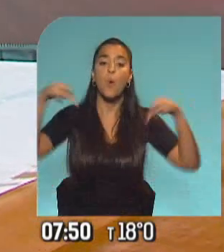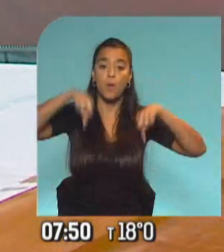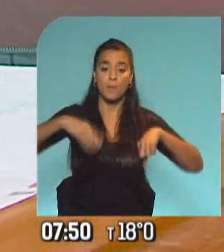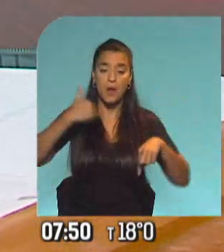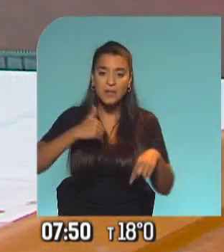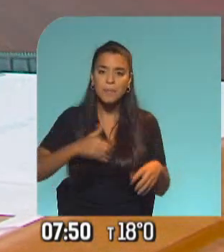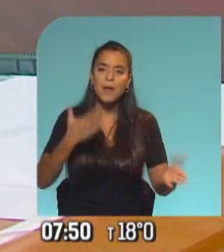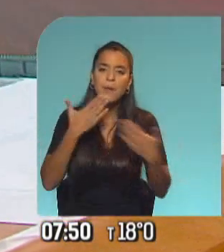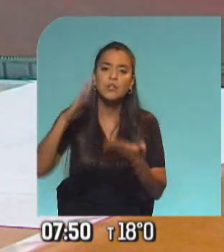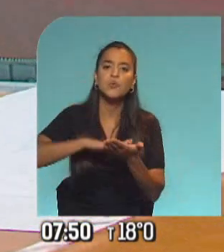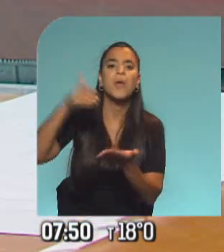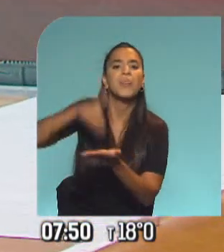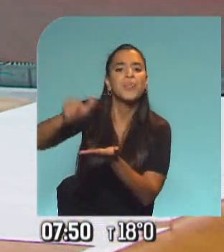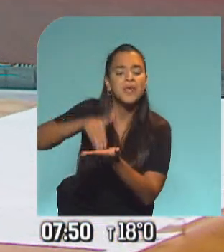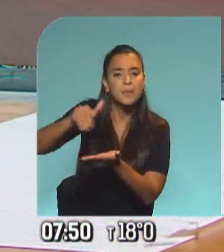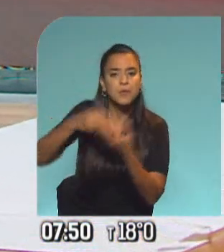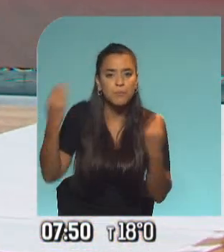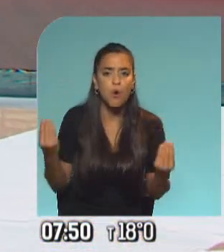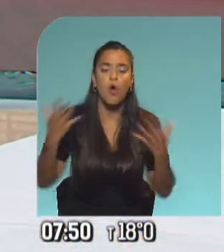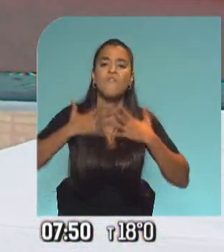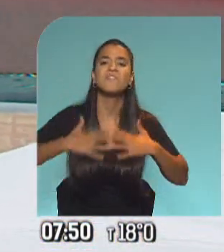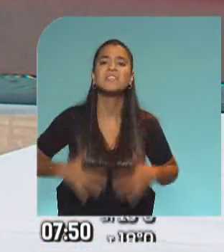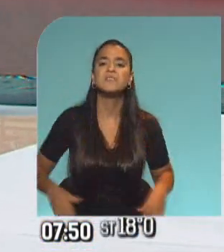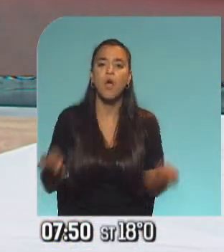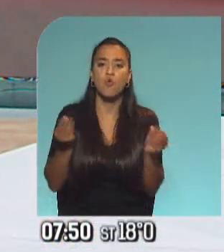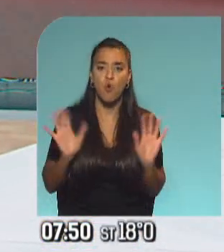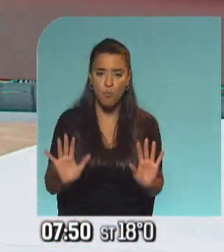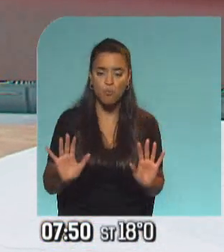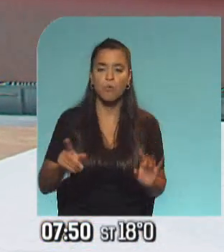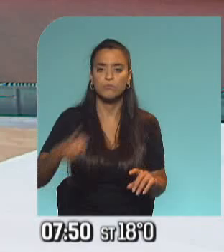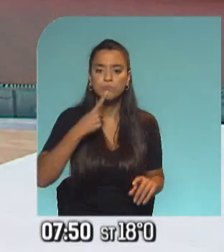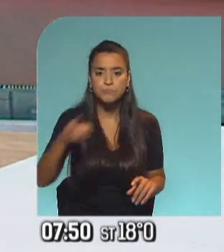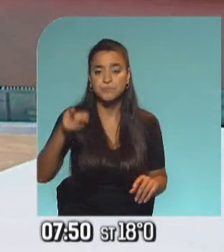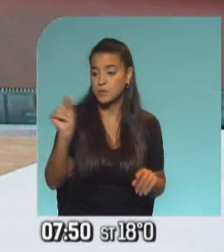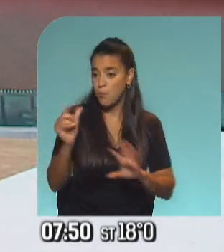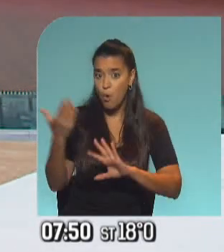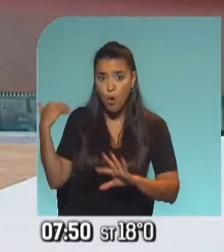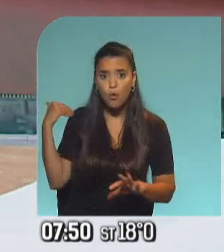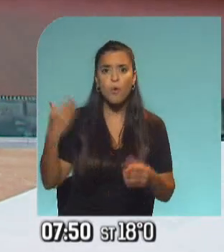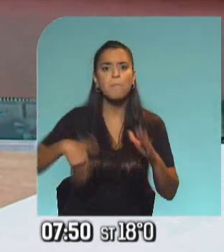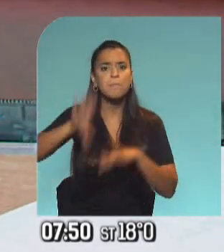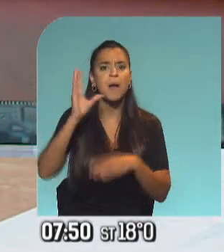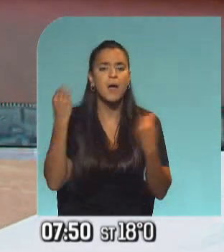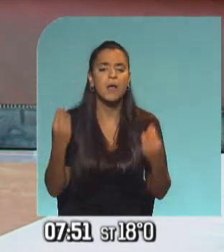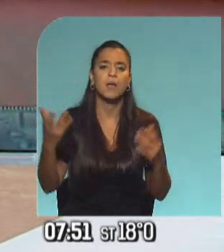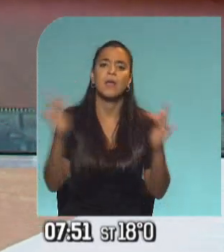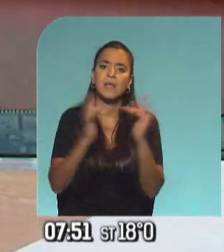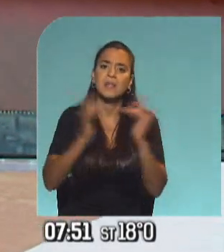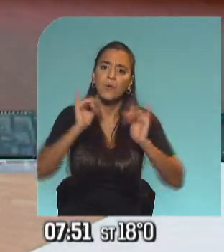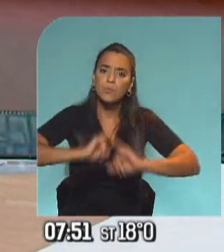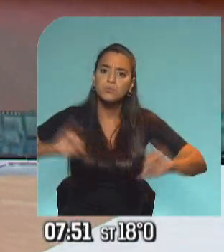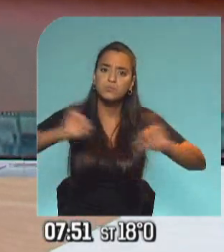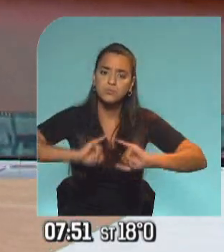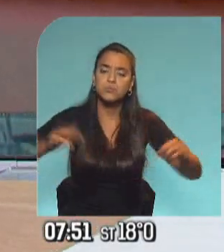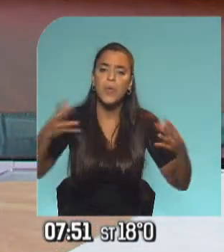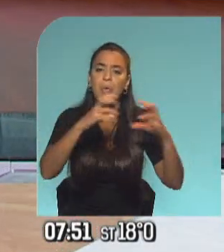pues para hablar de la discriminación por la condición física se produjo en las últimas horas sobre todo a través de redes sociales y